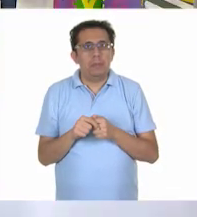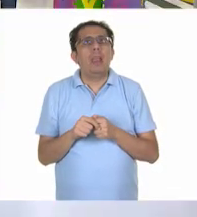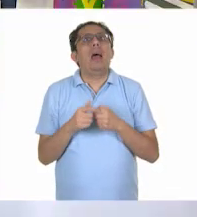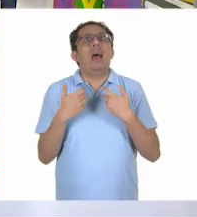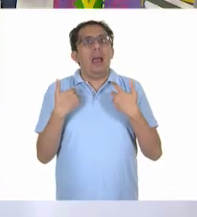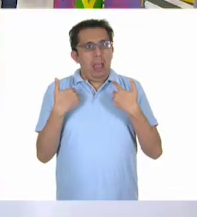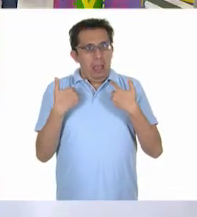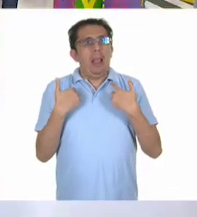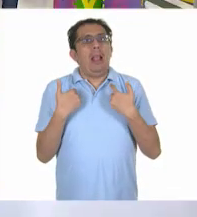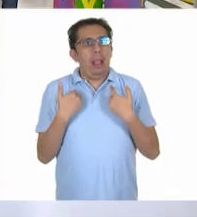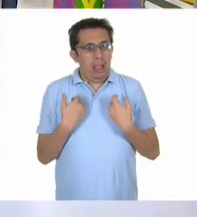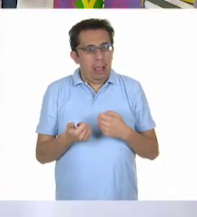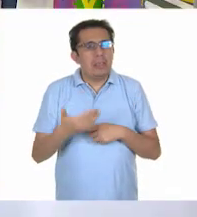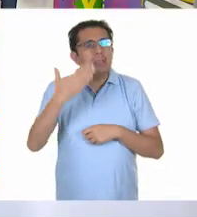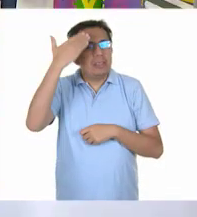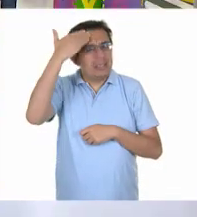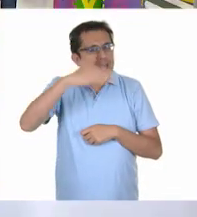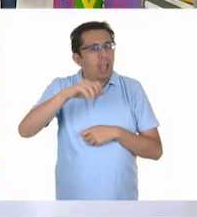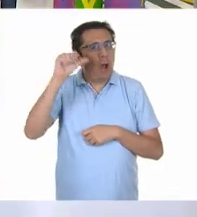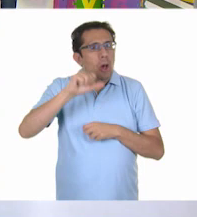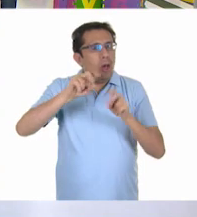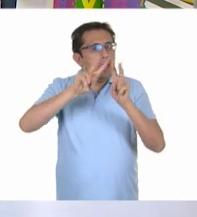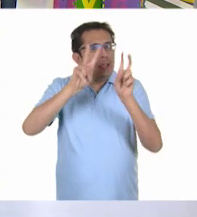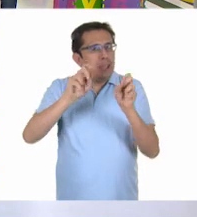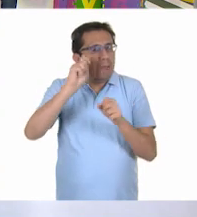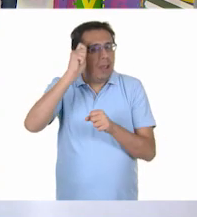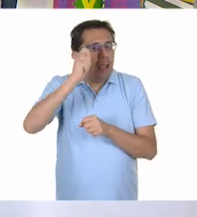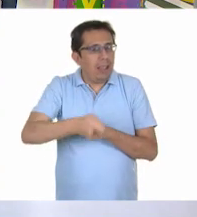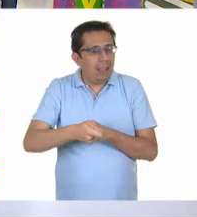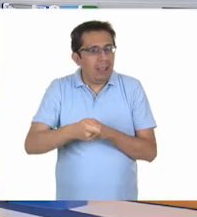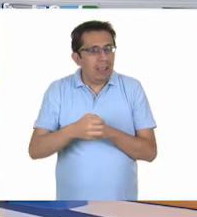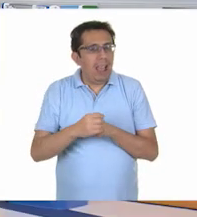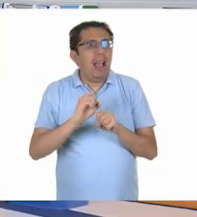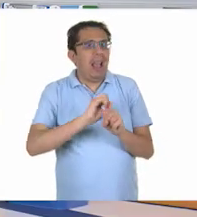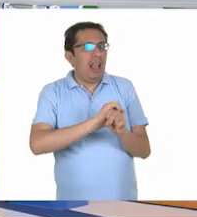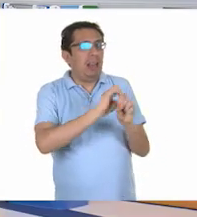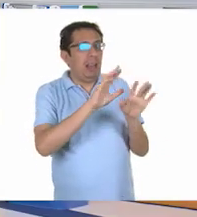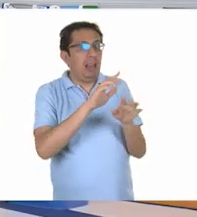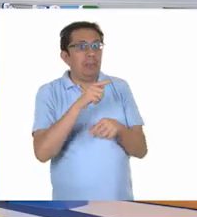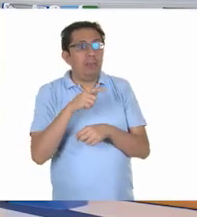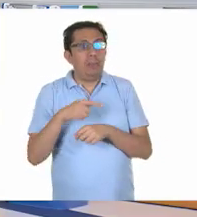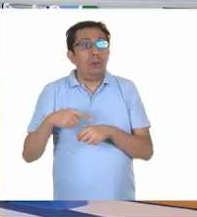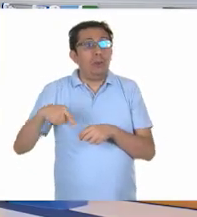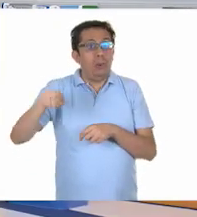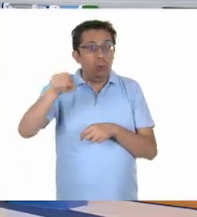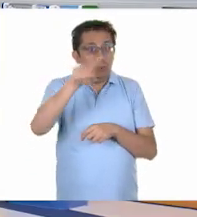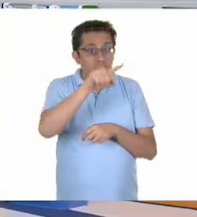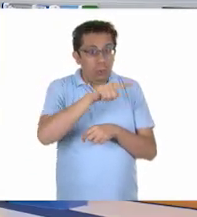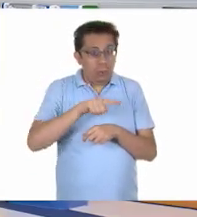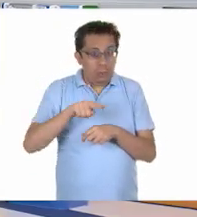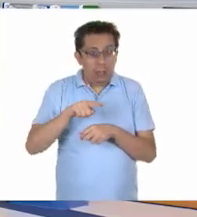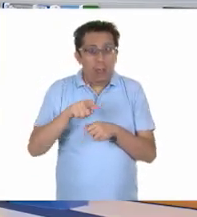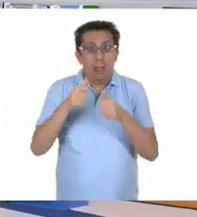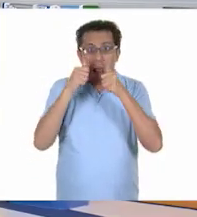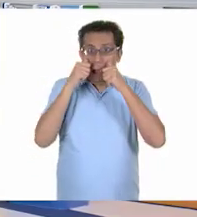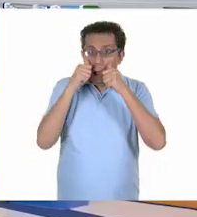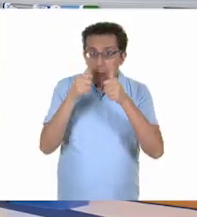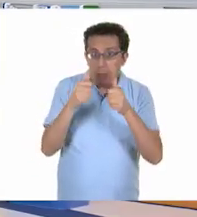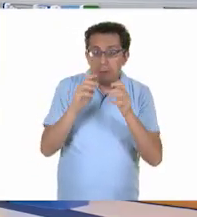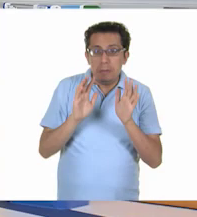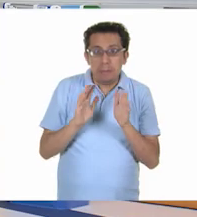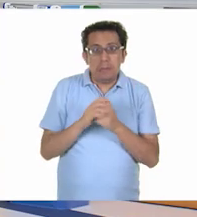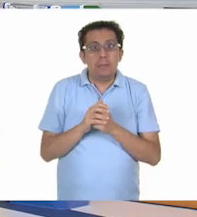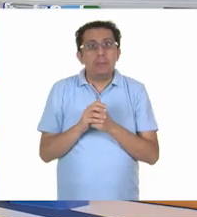¡Ah! ¡Ya sé de qué va a tratar la clase! ¡Ah, claro! Y si pusieron, y ustedes y también Ale puso